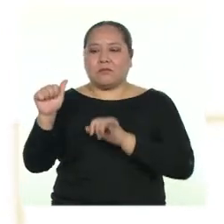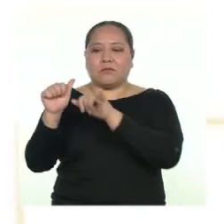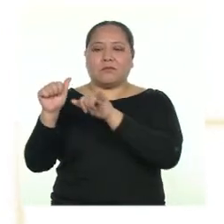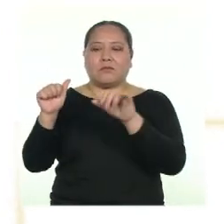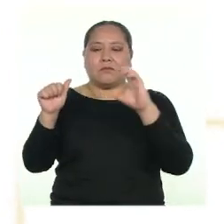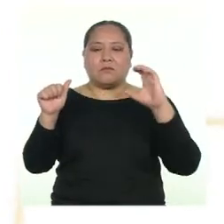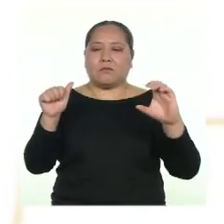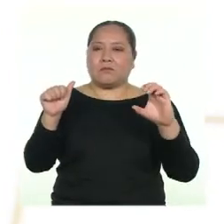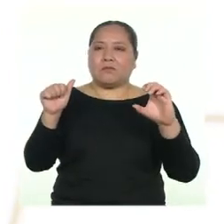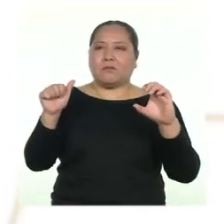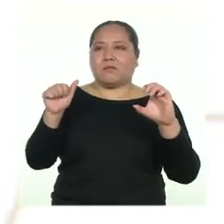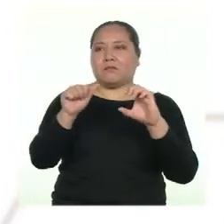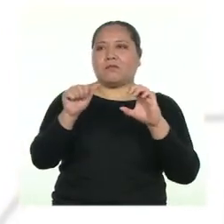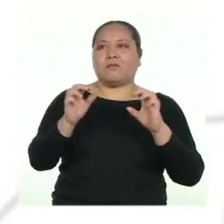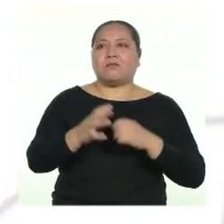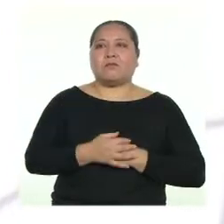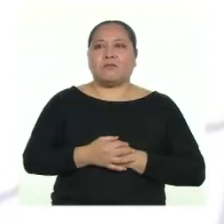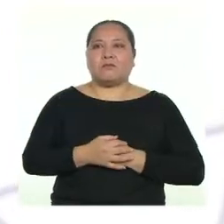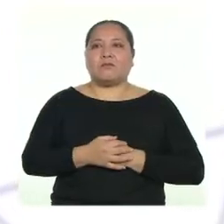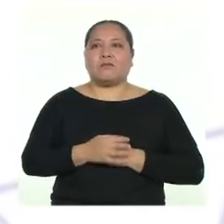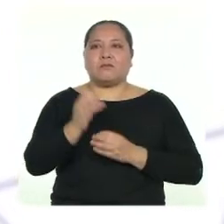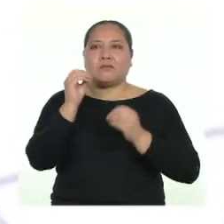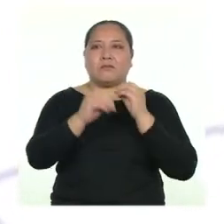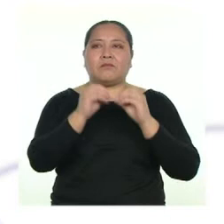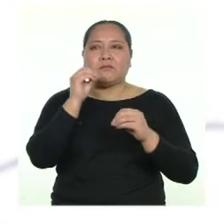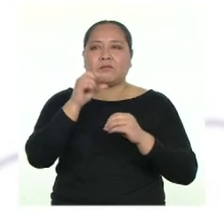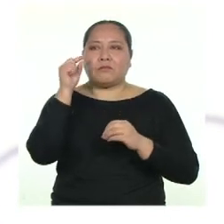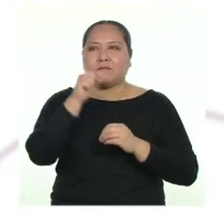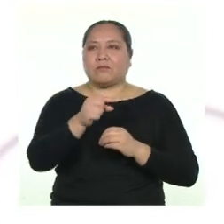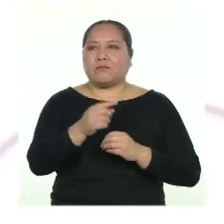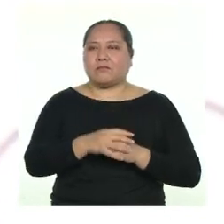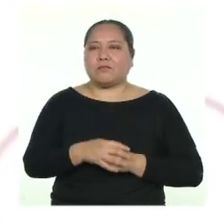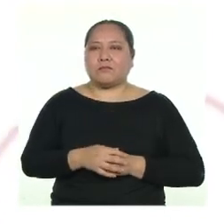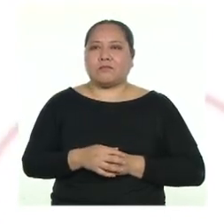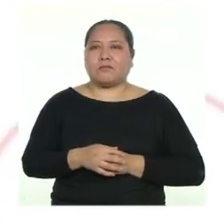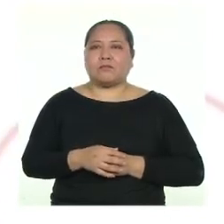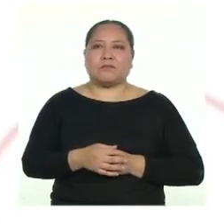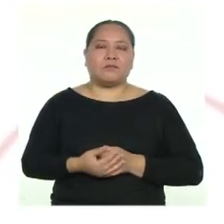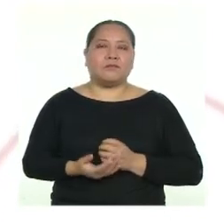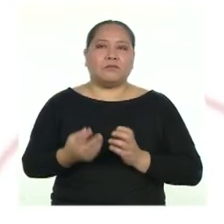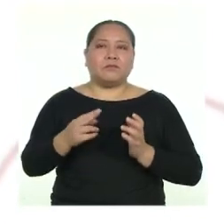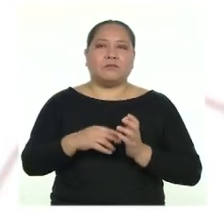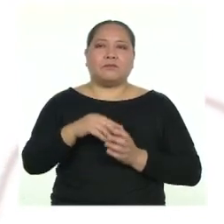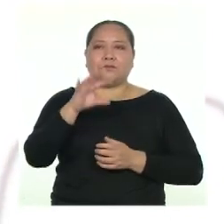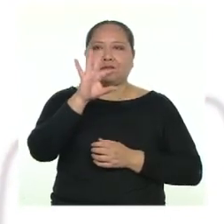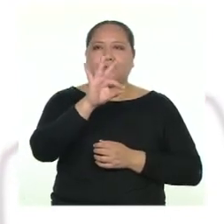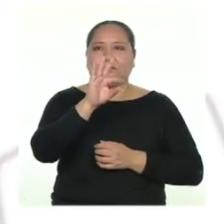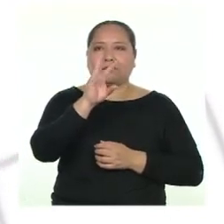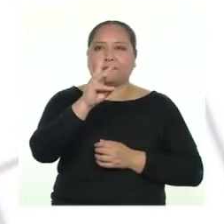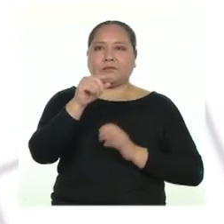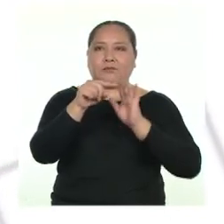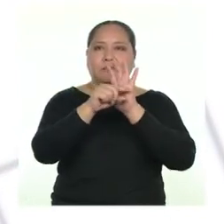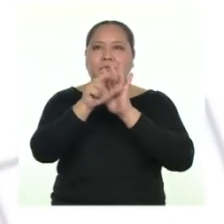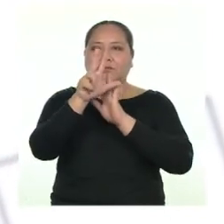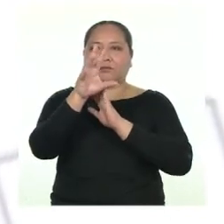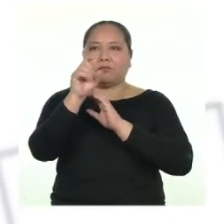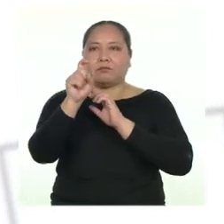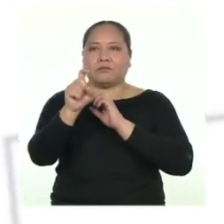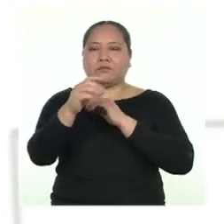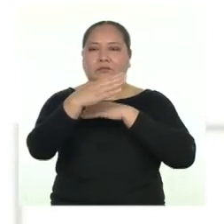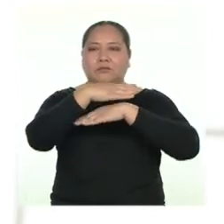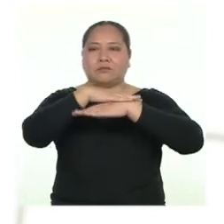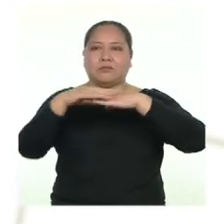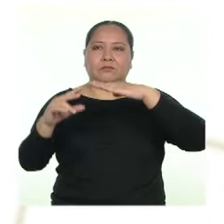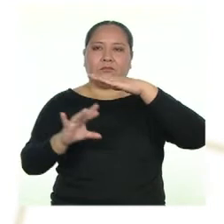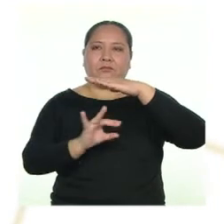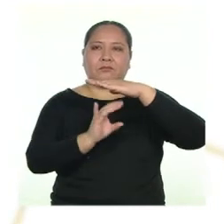A es igual a C. Aplicando esta propiedad a nuestra situación, tendríamos que 96 menos 30x sobre